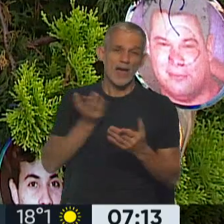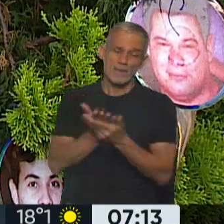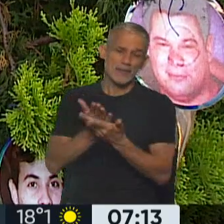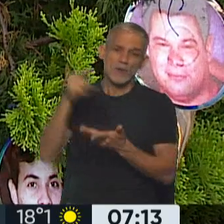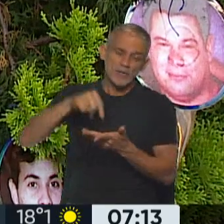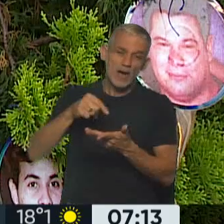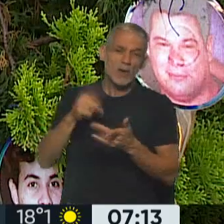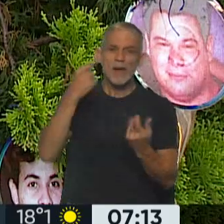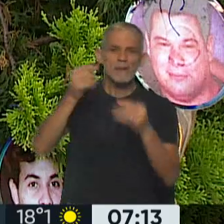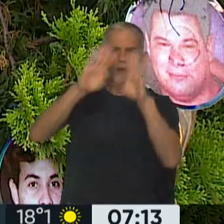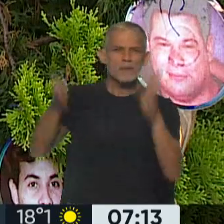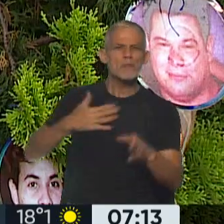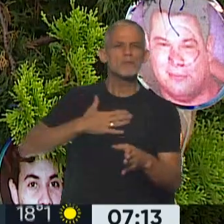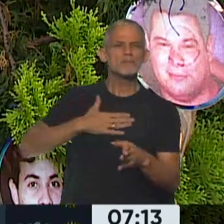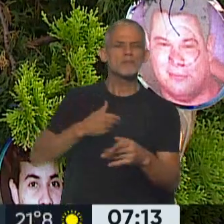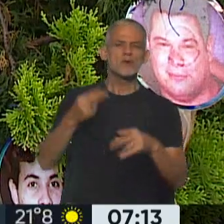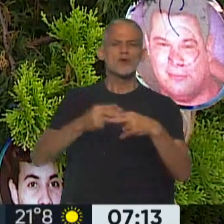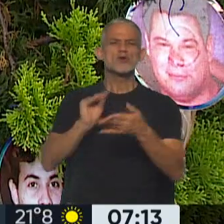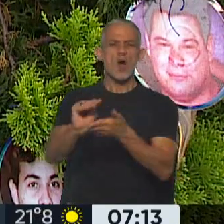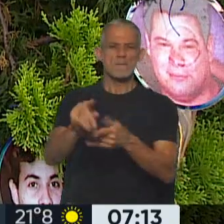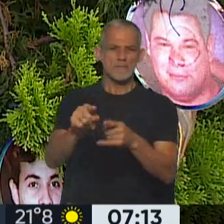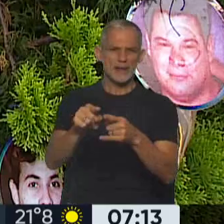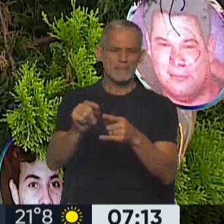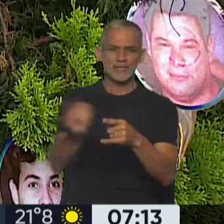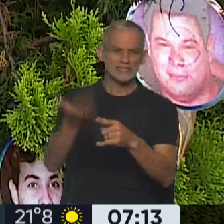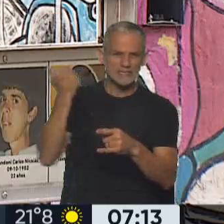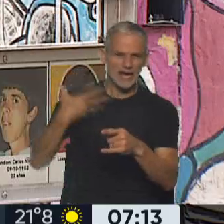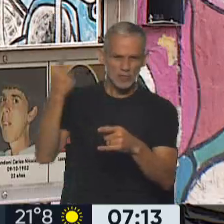con el tema de la expropiación para que sea efectiva la posesión del inmueble. Bueno, nada, para que esto no se olvide.